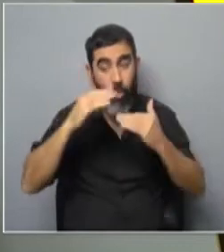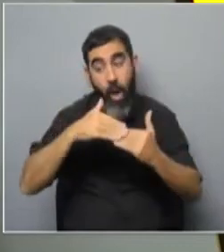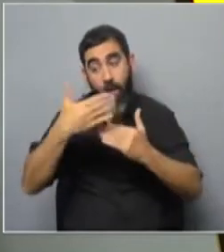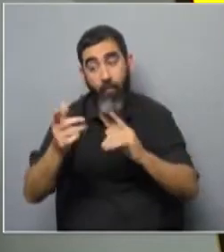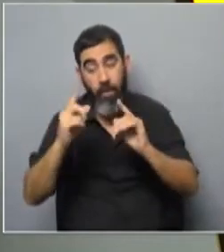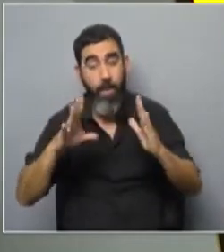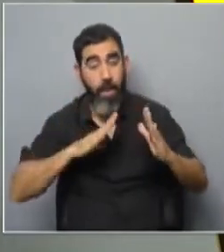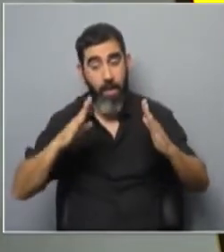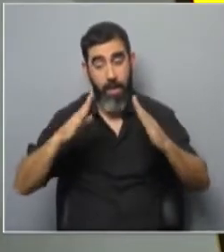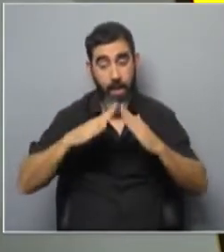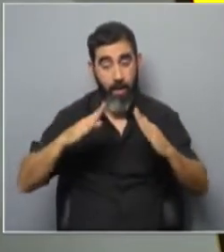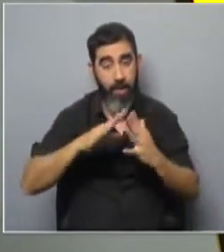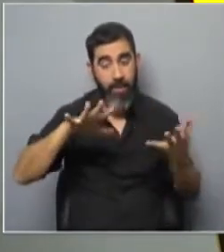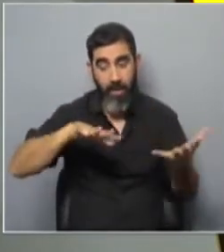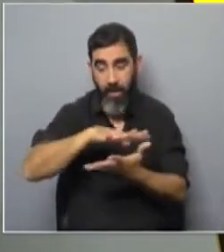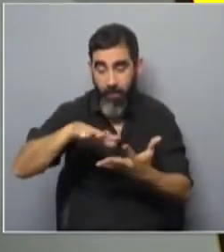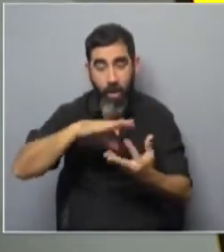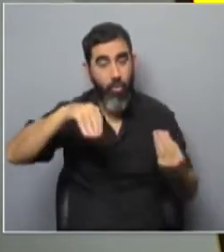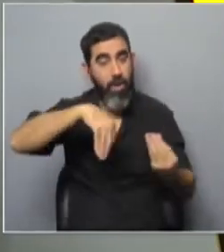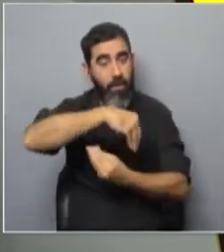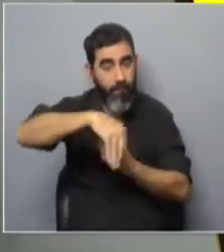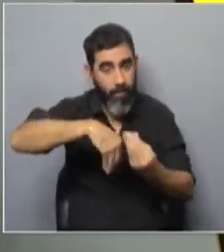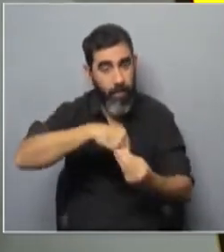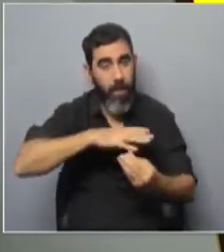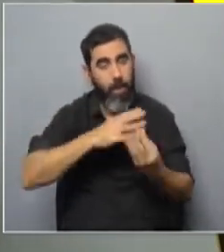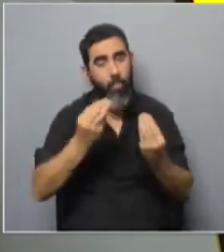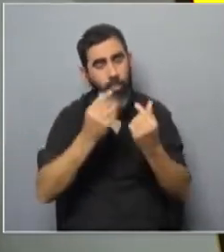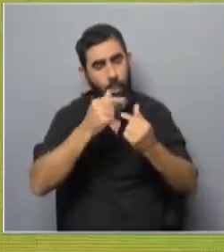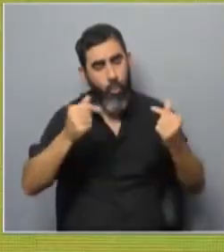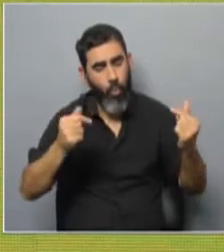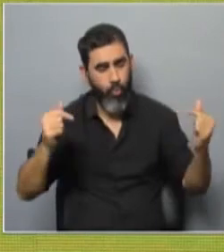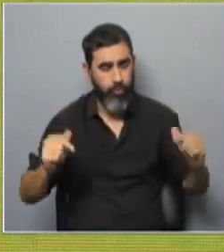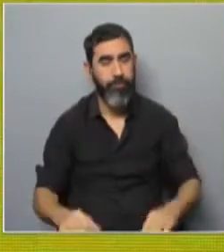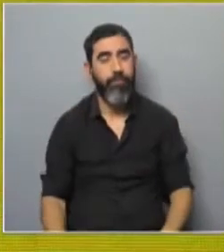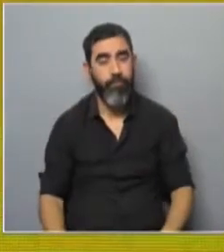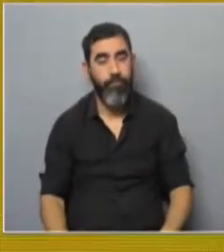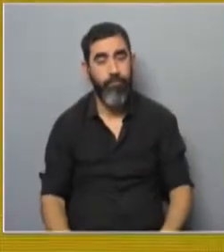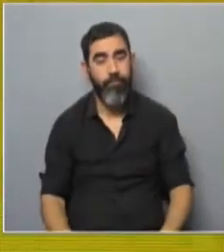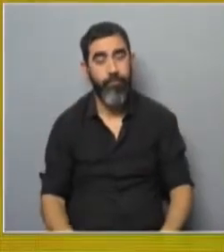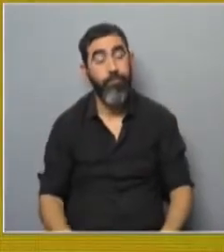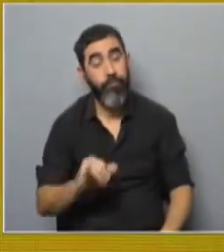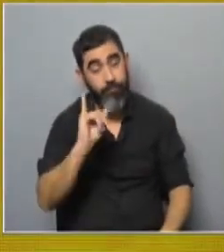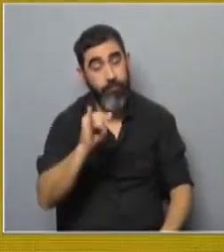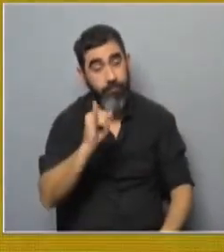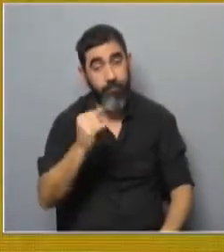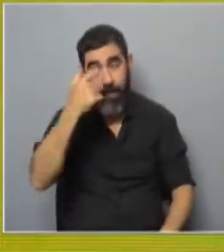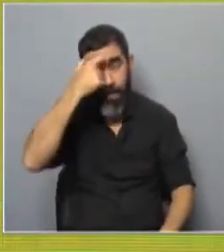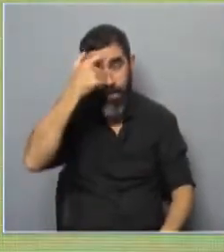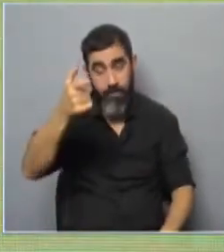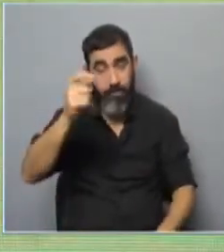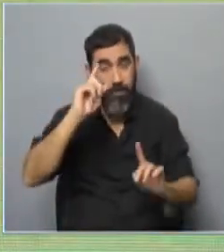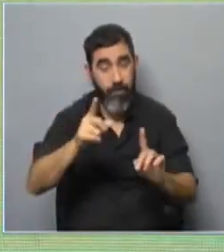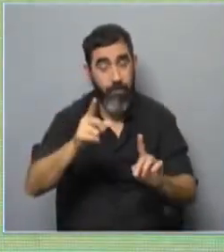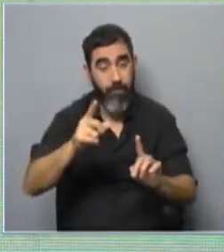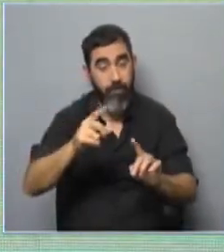la casa, en el barrio o en la familia. Hay demasiadas cosas que hay que tener en cuenta. Claro, como decía Karen, que mismo la ciencia para analizar estas